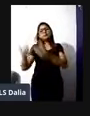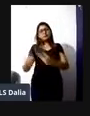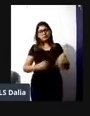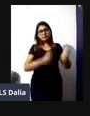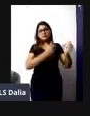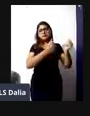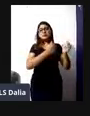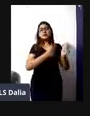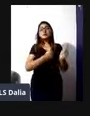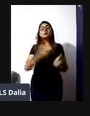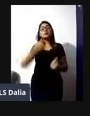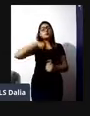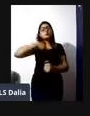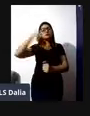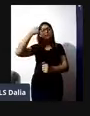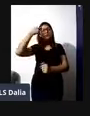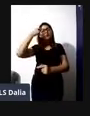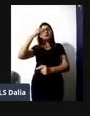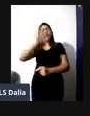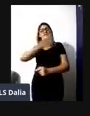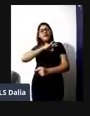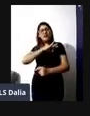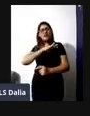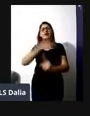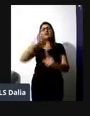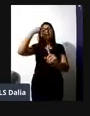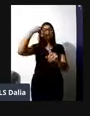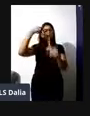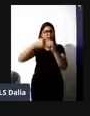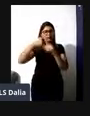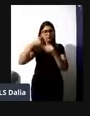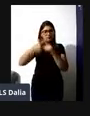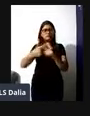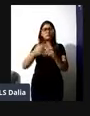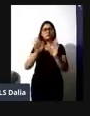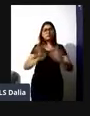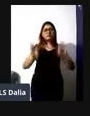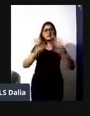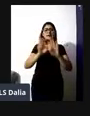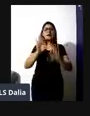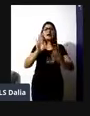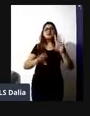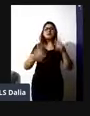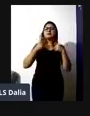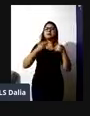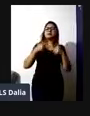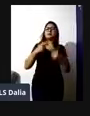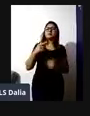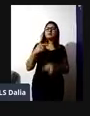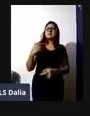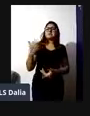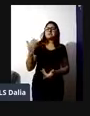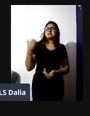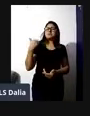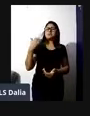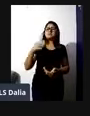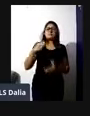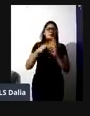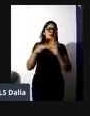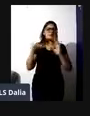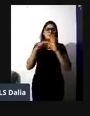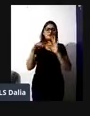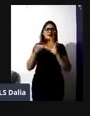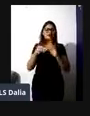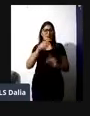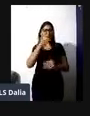que tengamos mucha fe, que tratemos de pensar positivo. De pronto me dicen, es que realmente siempre piensas